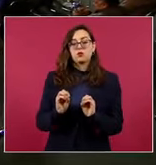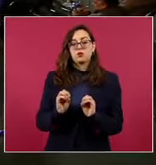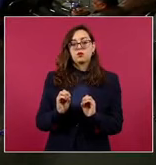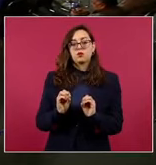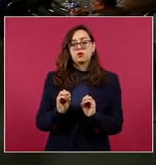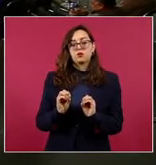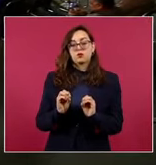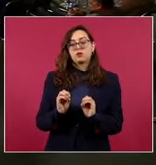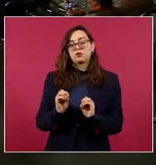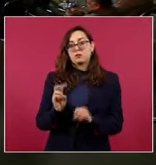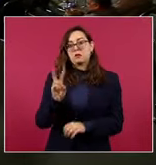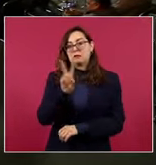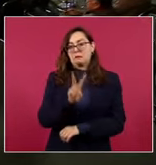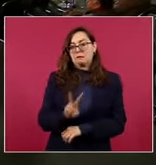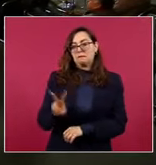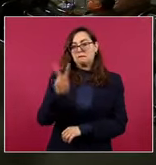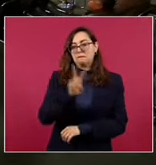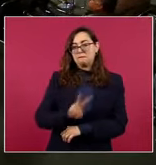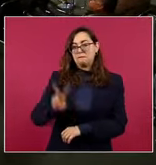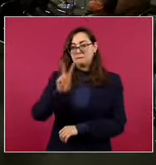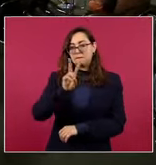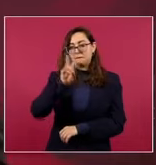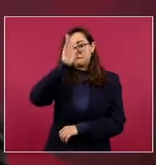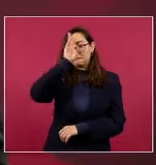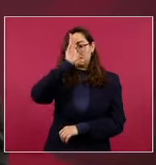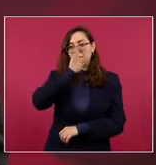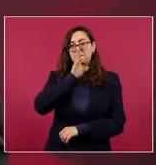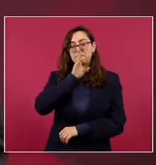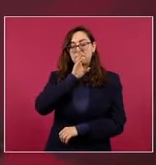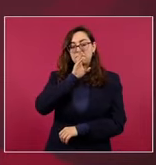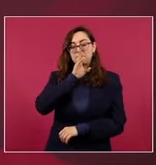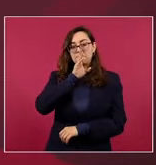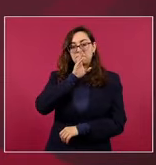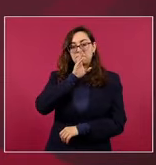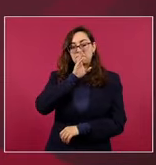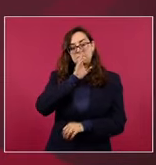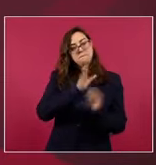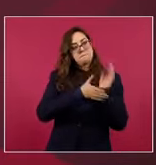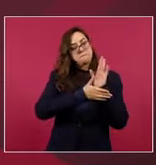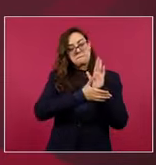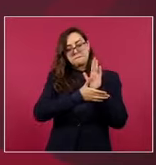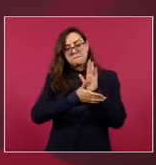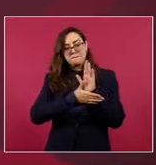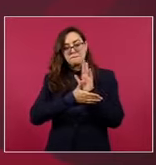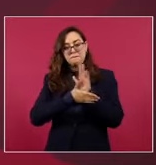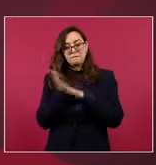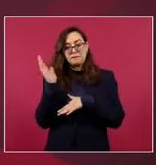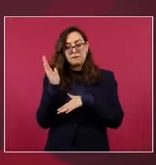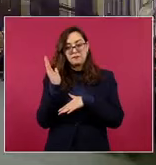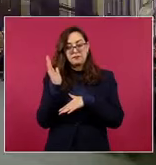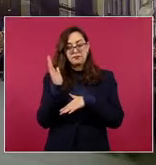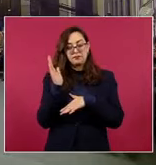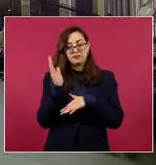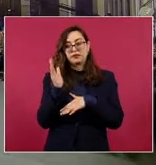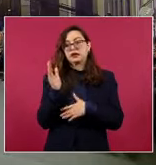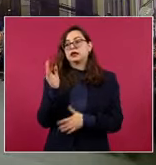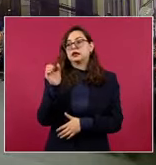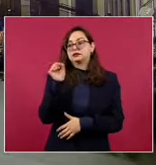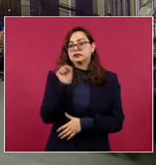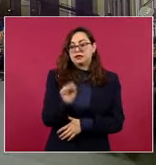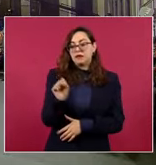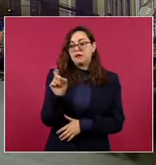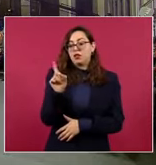irnos el viernes al mediodía después de la conferencia de aquí y quedarnos a la